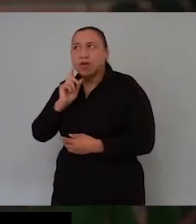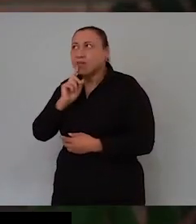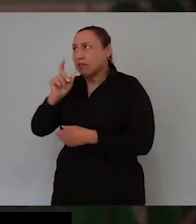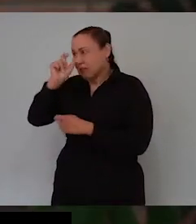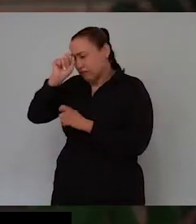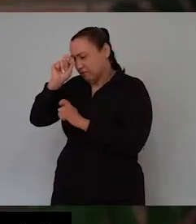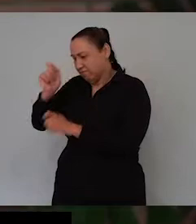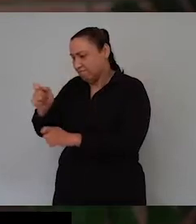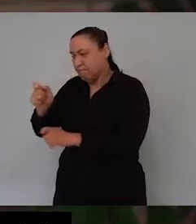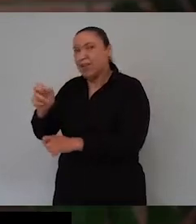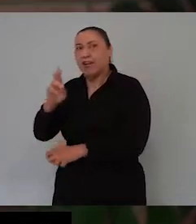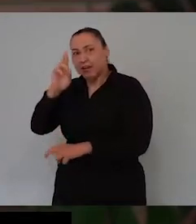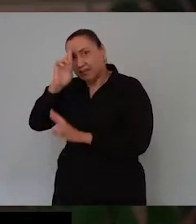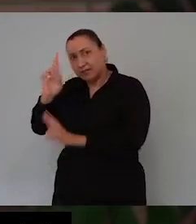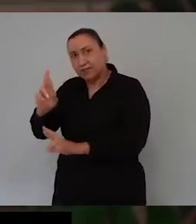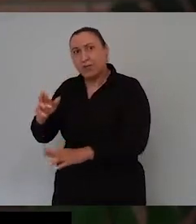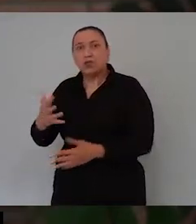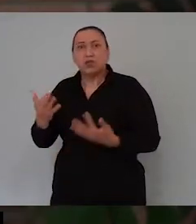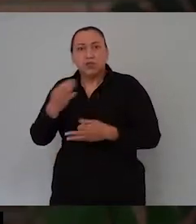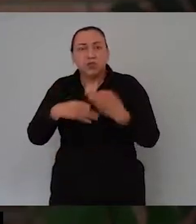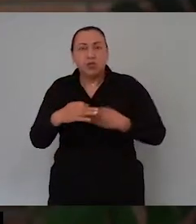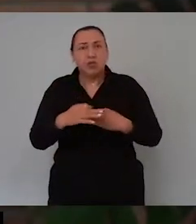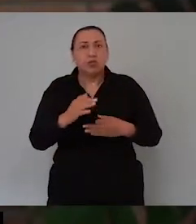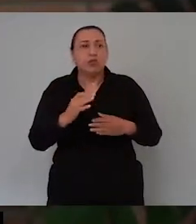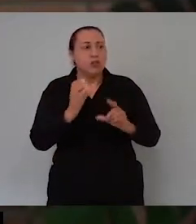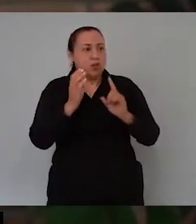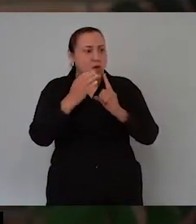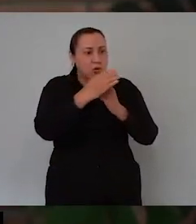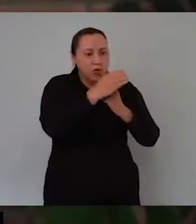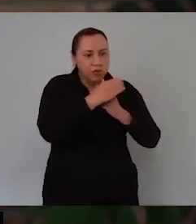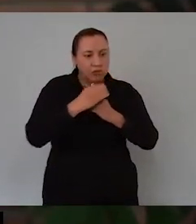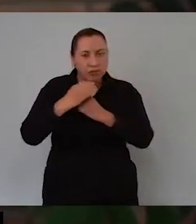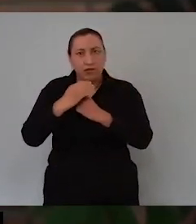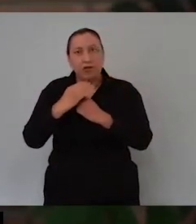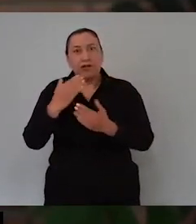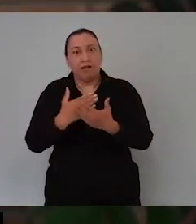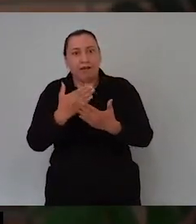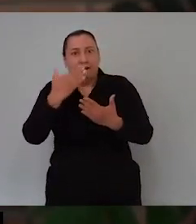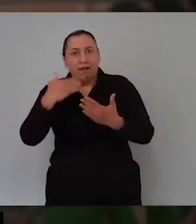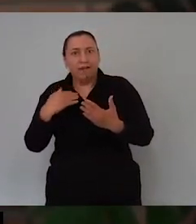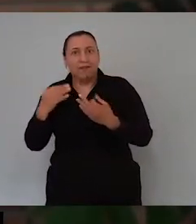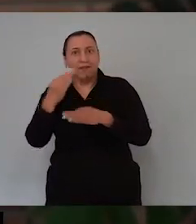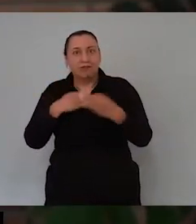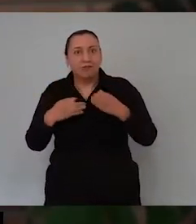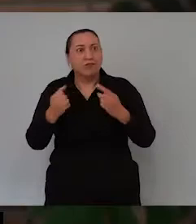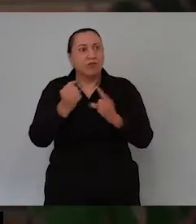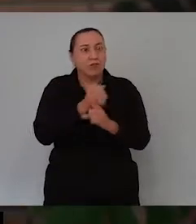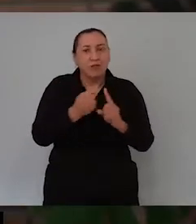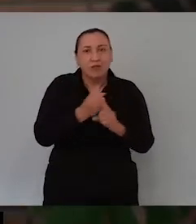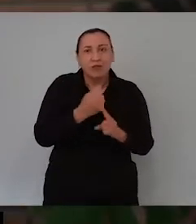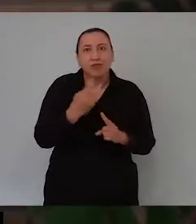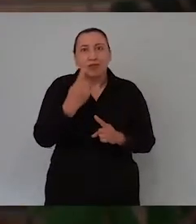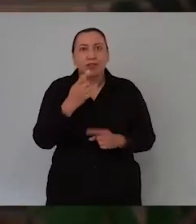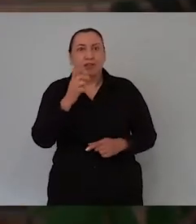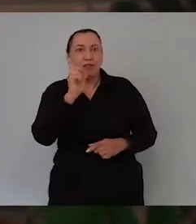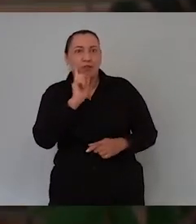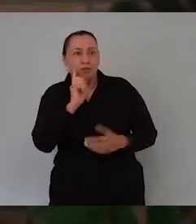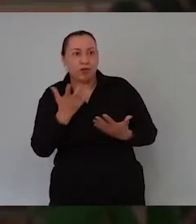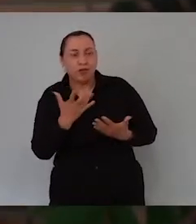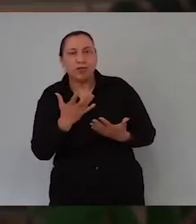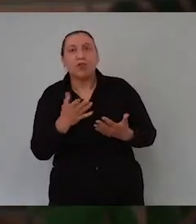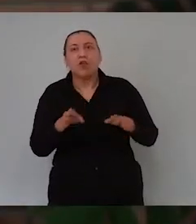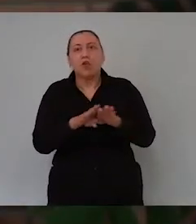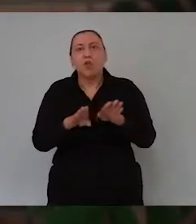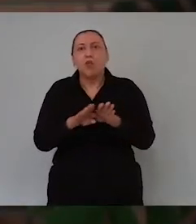voces de mujeres que exigen respeto y justicia. Basta de querer proteger a agresores antes que a las víctimas.